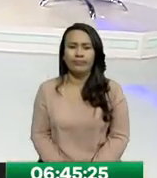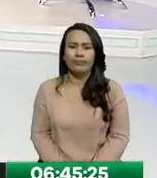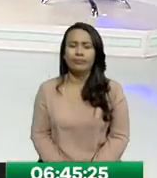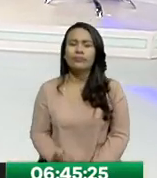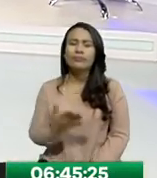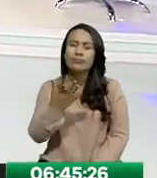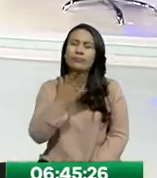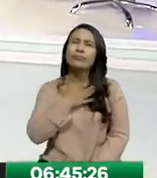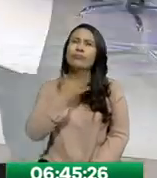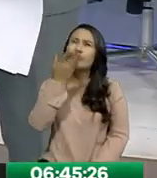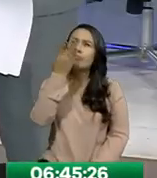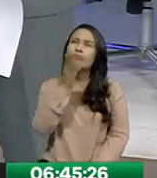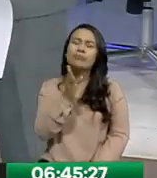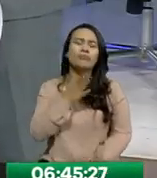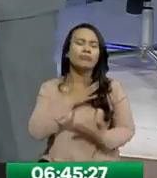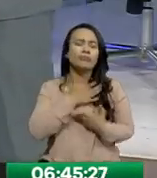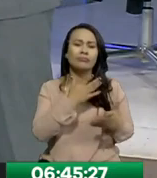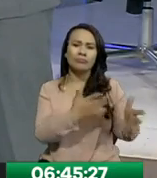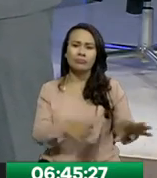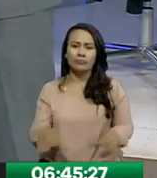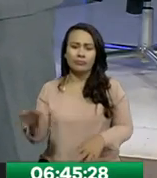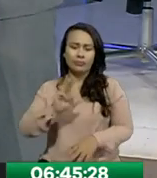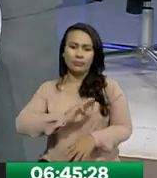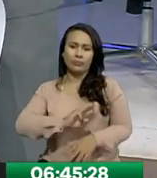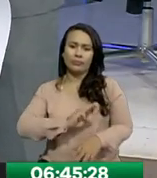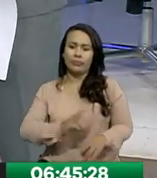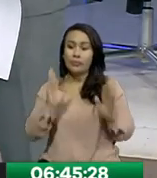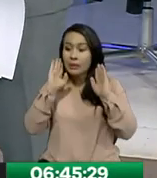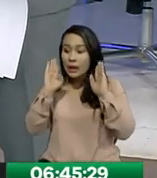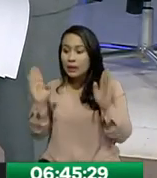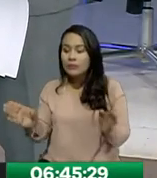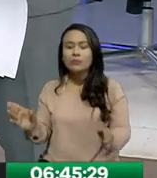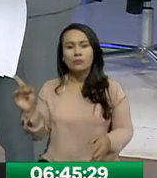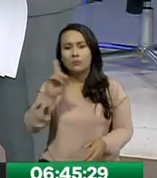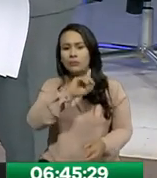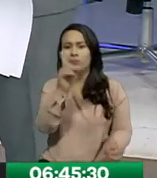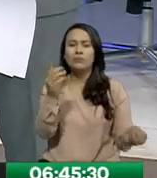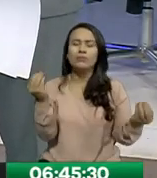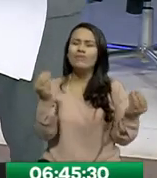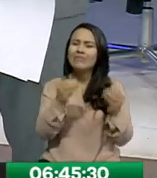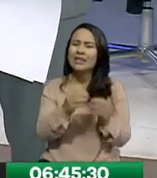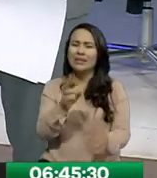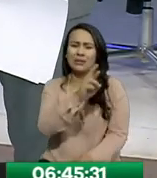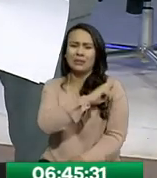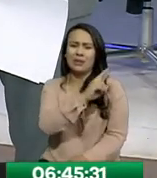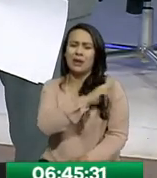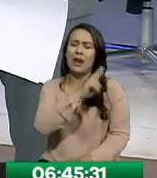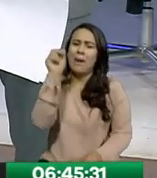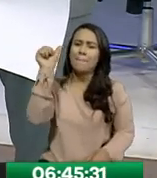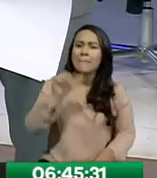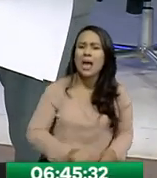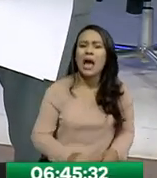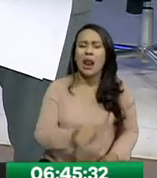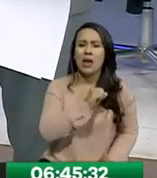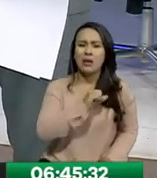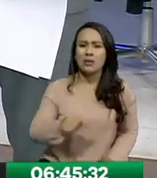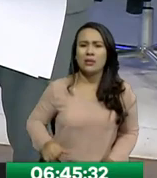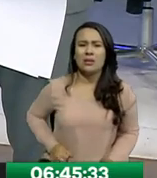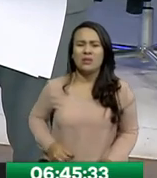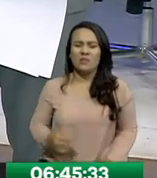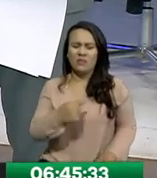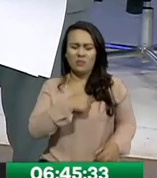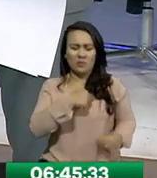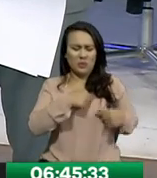Quiera Dios que a través de las acciones de la municipalidad quiteña se pueda dar con los responsables de estos que seguramente tienen el